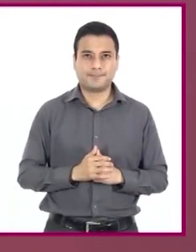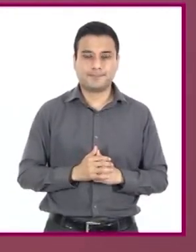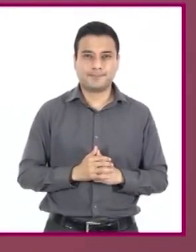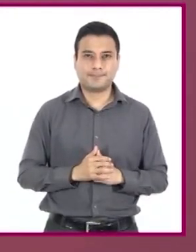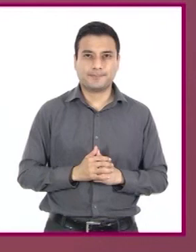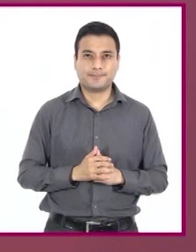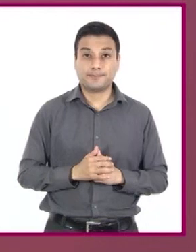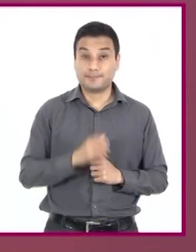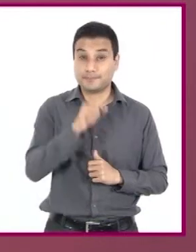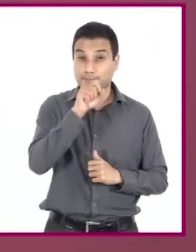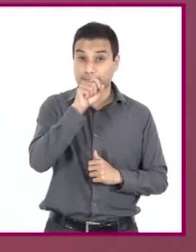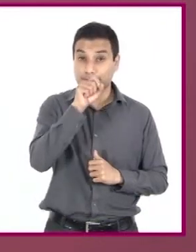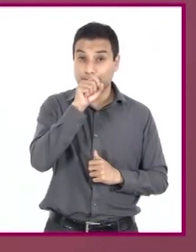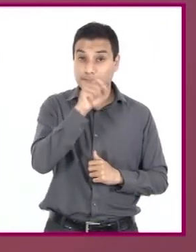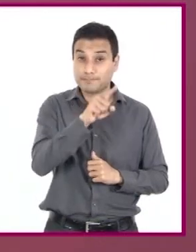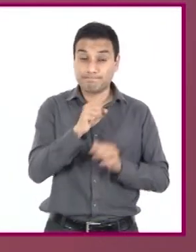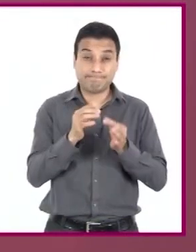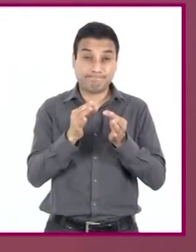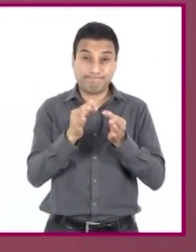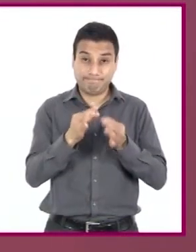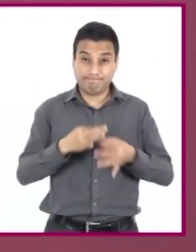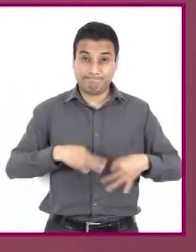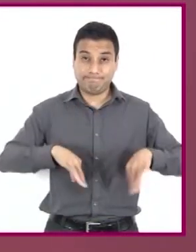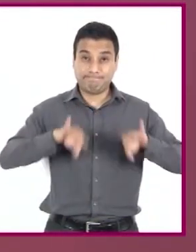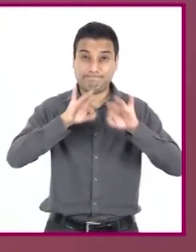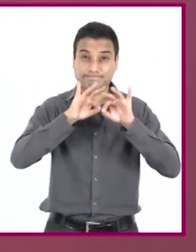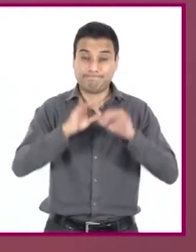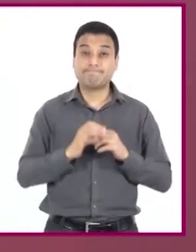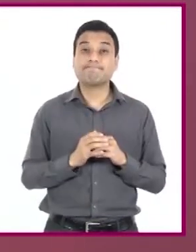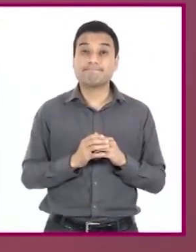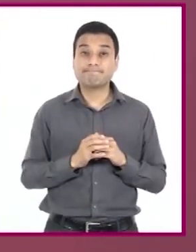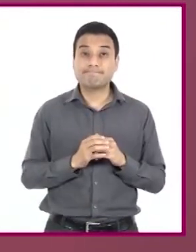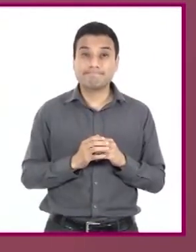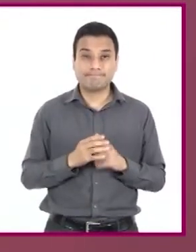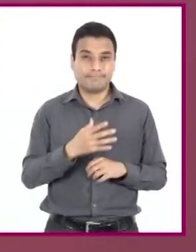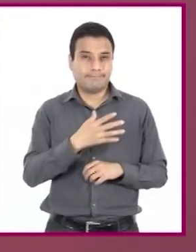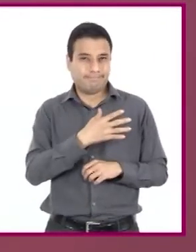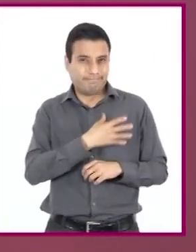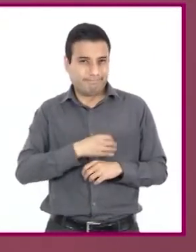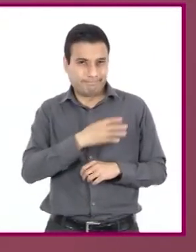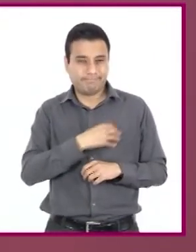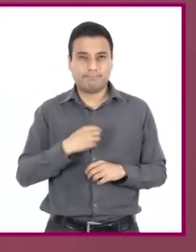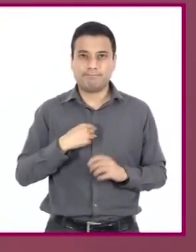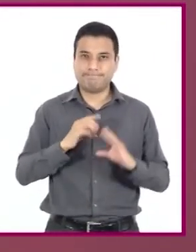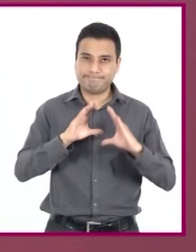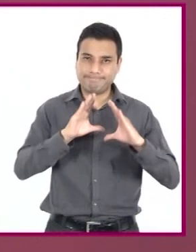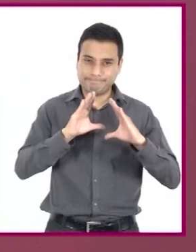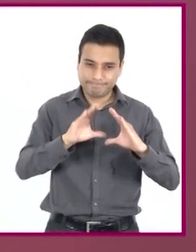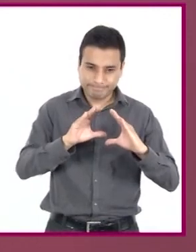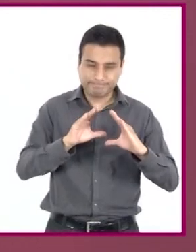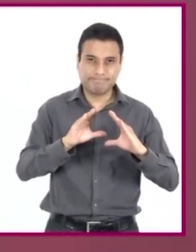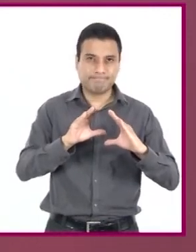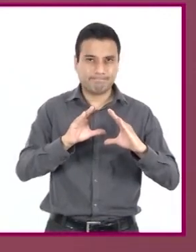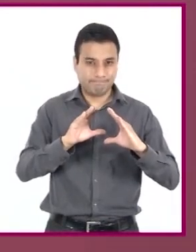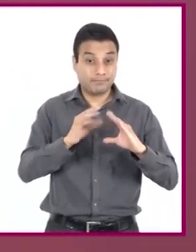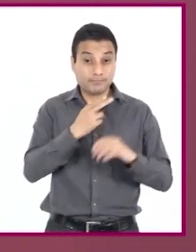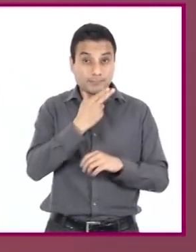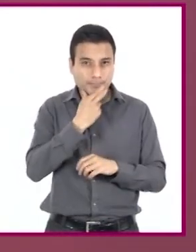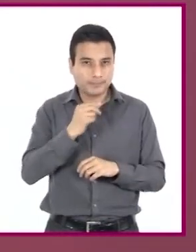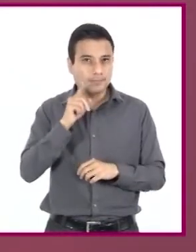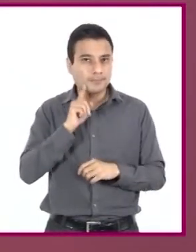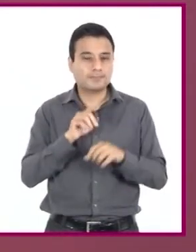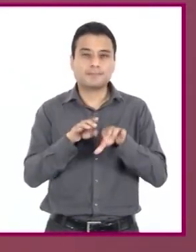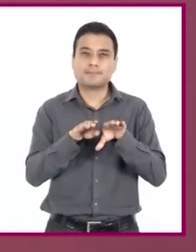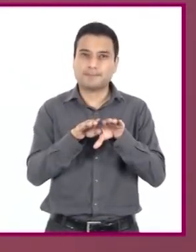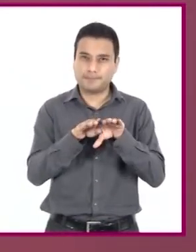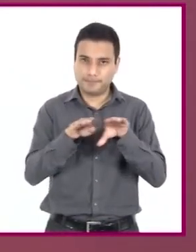También es de suma importancia evitar desde la crianza los estereotipos y promover la equidad de género.